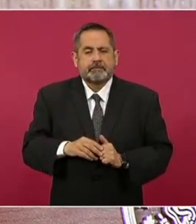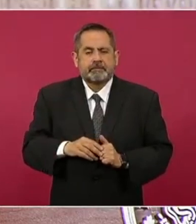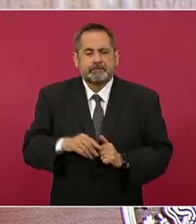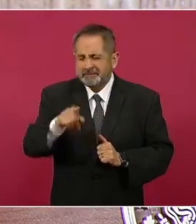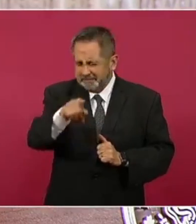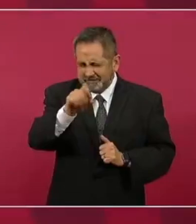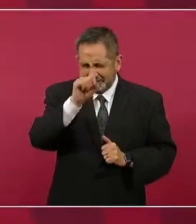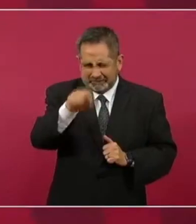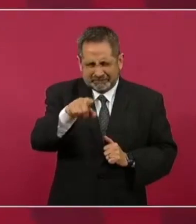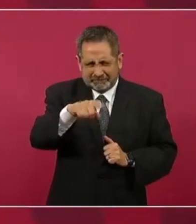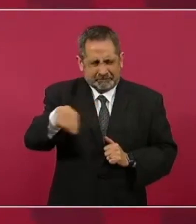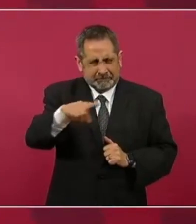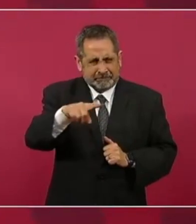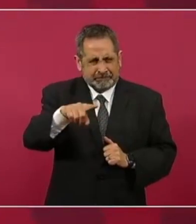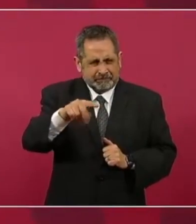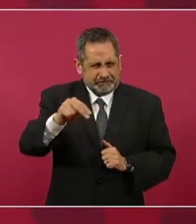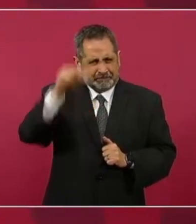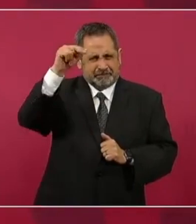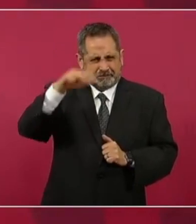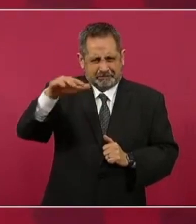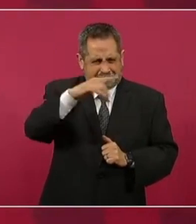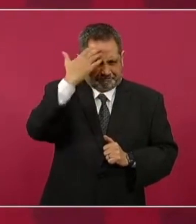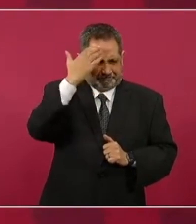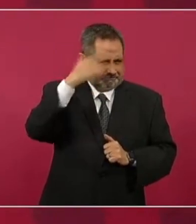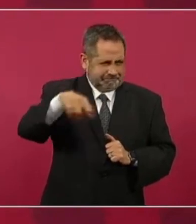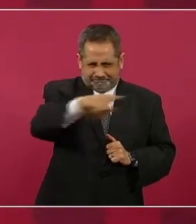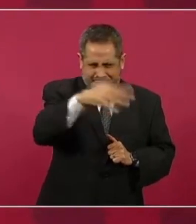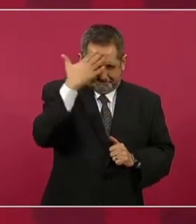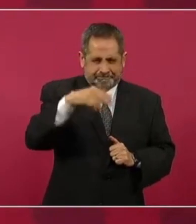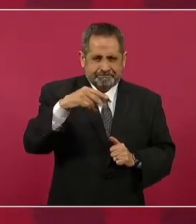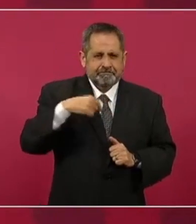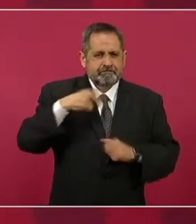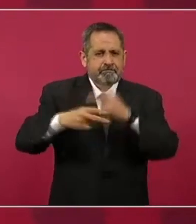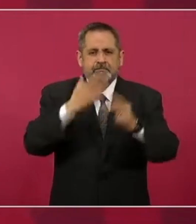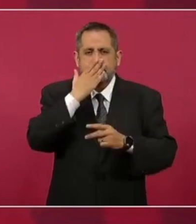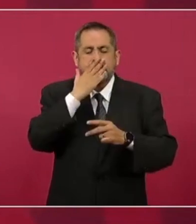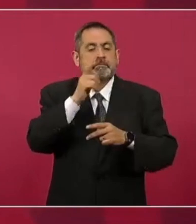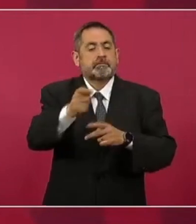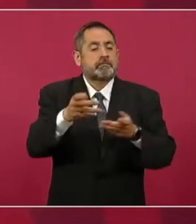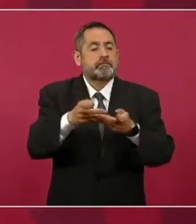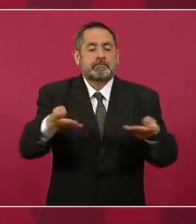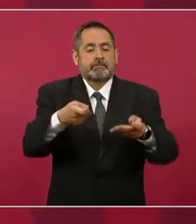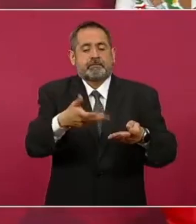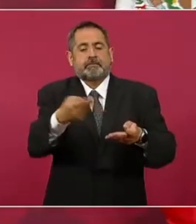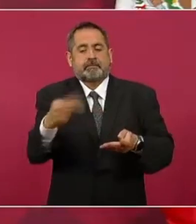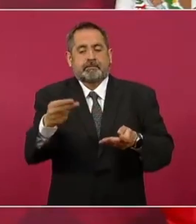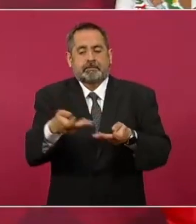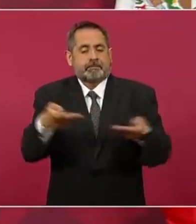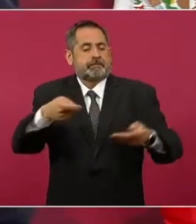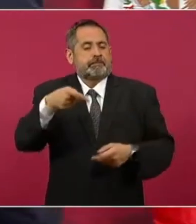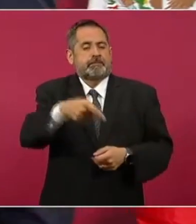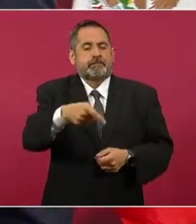estos, los del norte seguramente lo saben, que es la tierra.